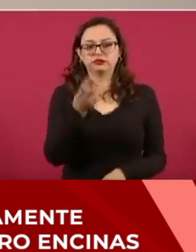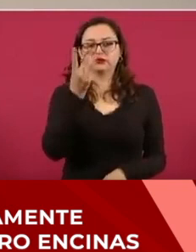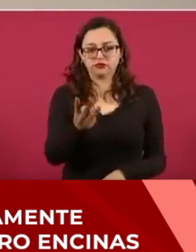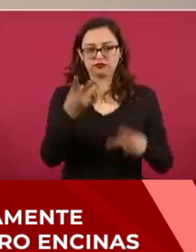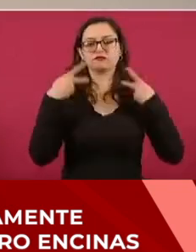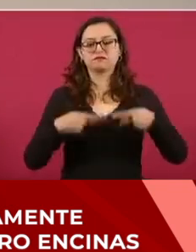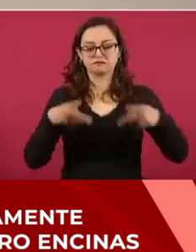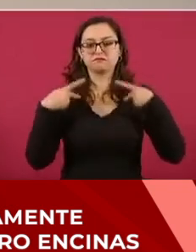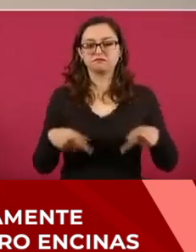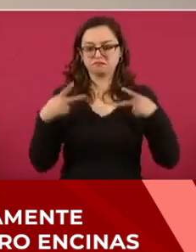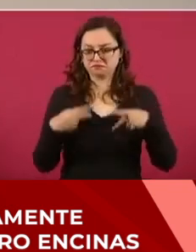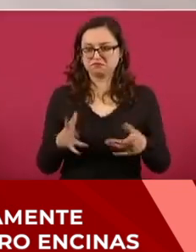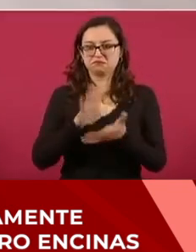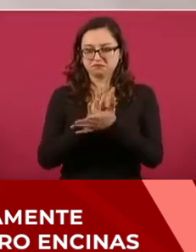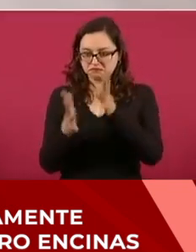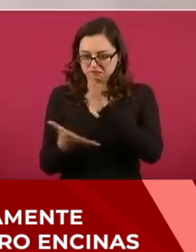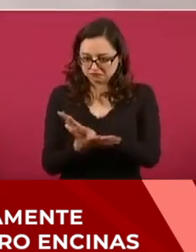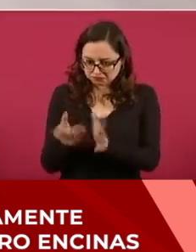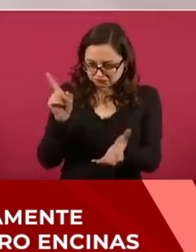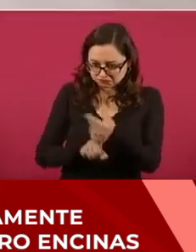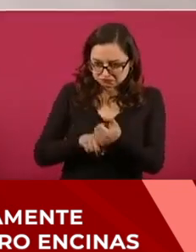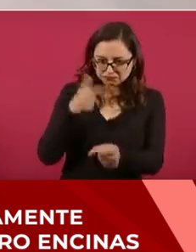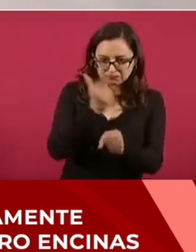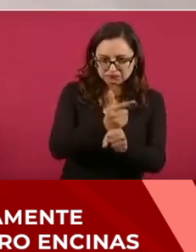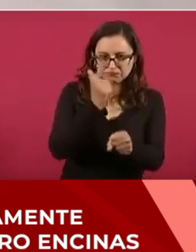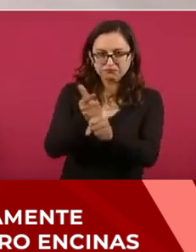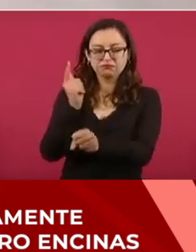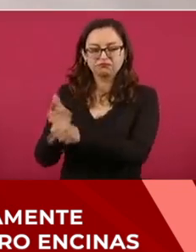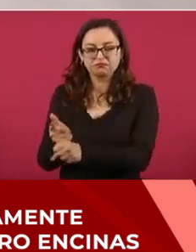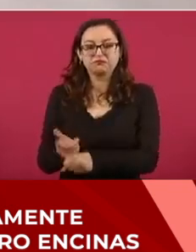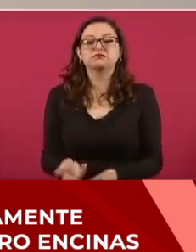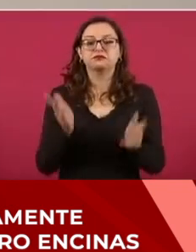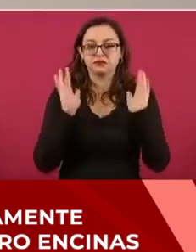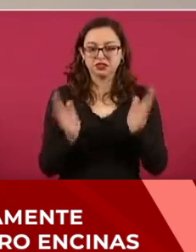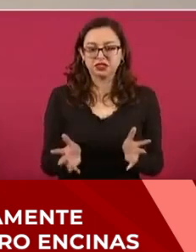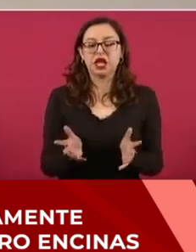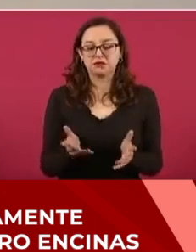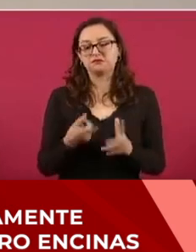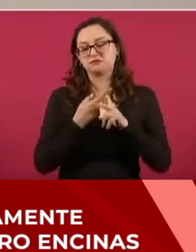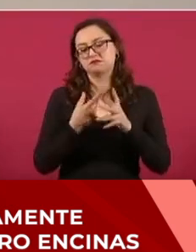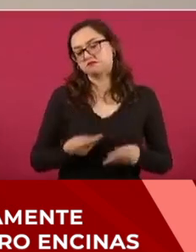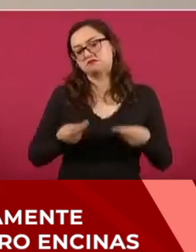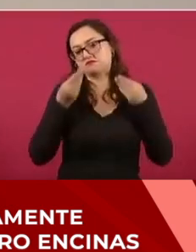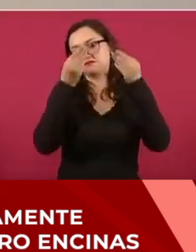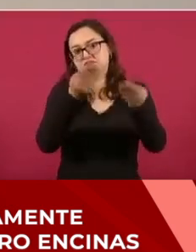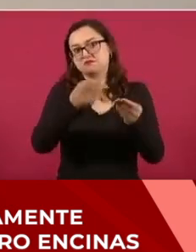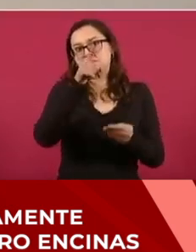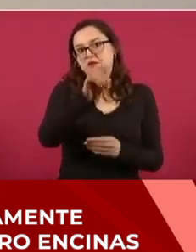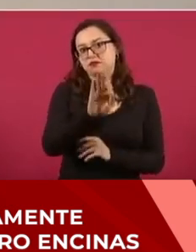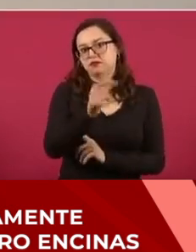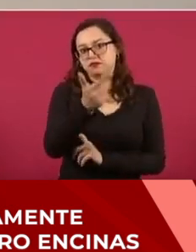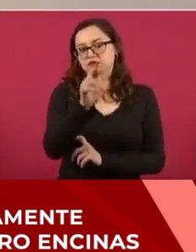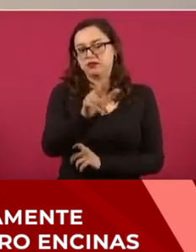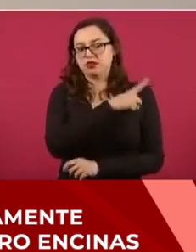personas que hemos señalado y que están llevadas a cabo en estos momentos las diligencias judiciales